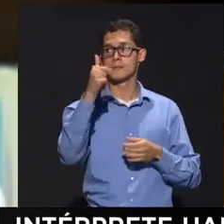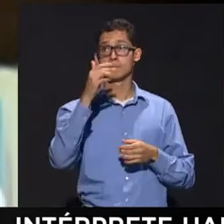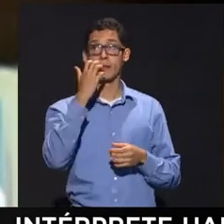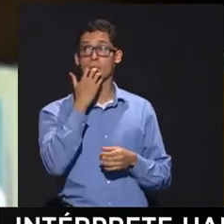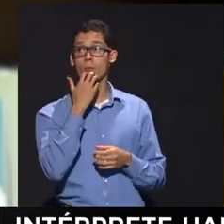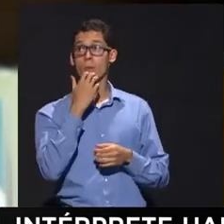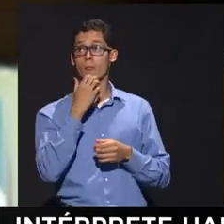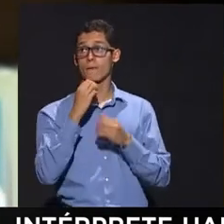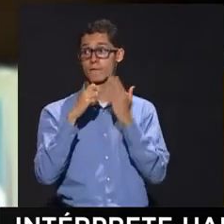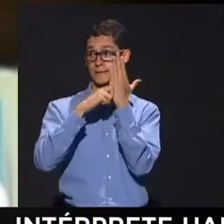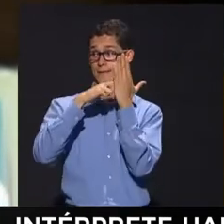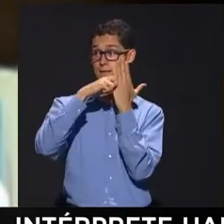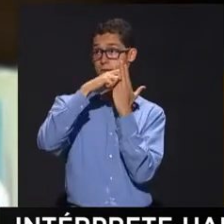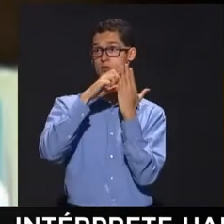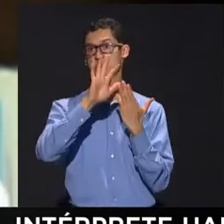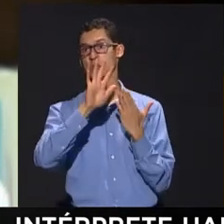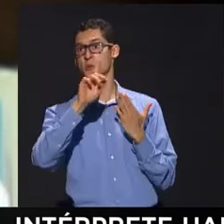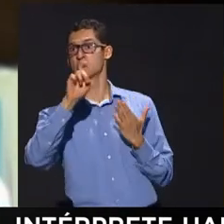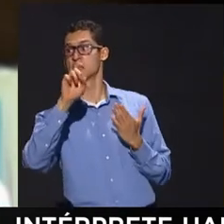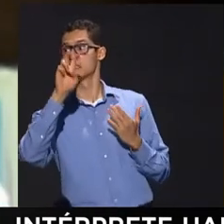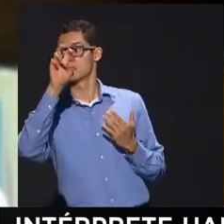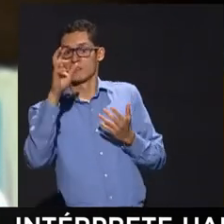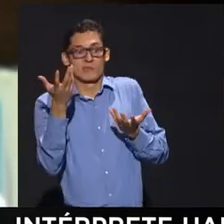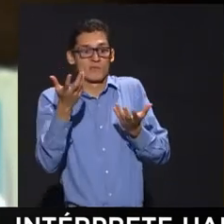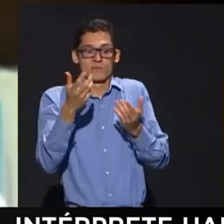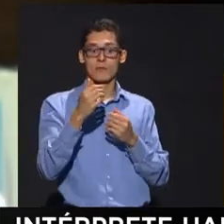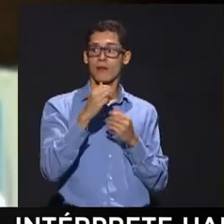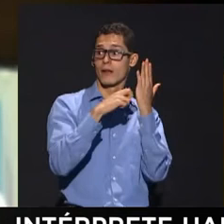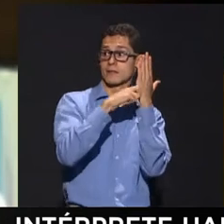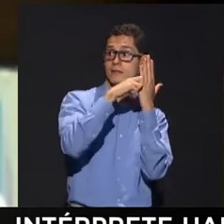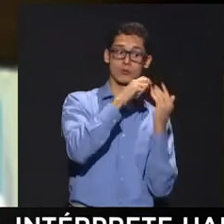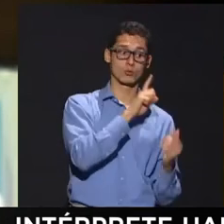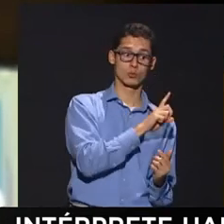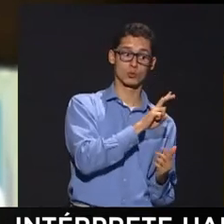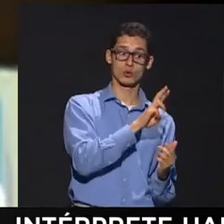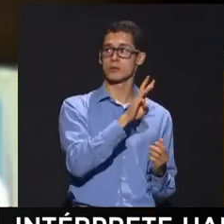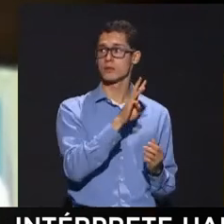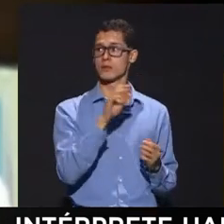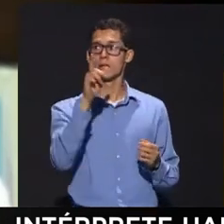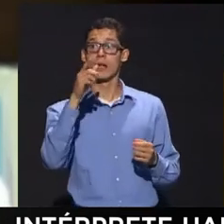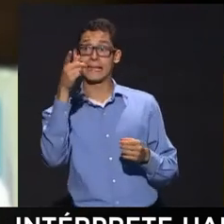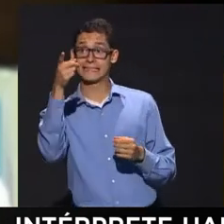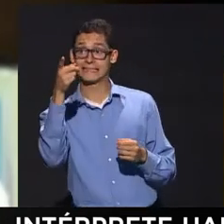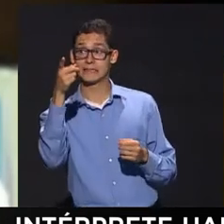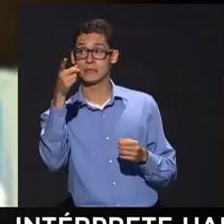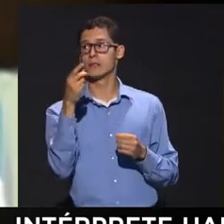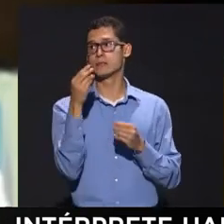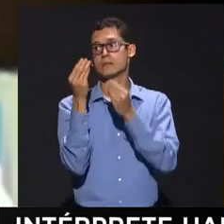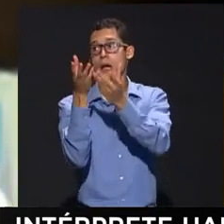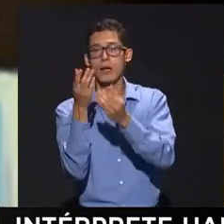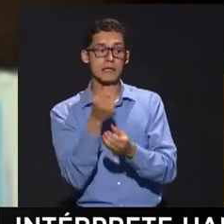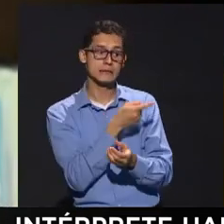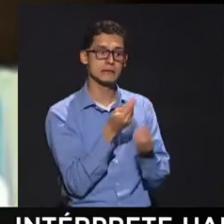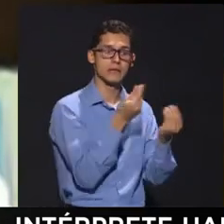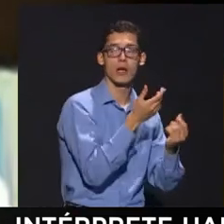altos está en el alcance de administradores municipales, de manera tal de que esta nueva regulación le dice a los